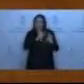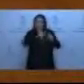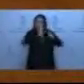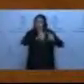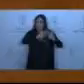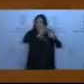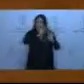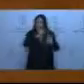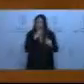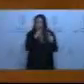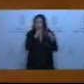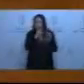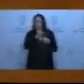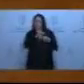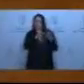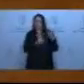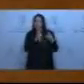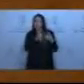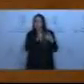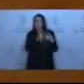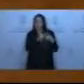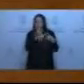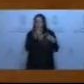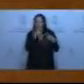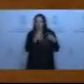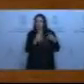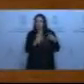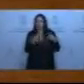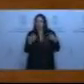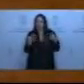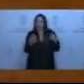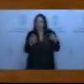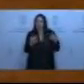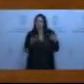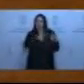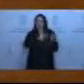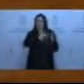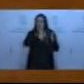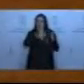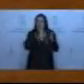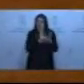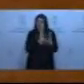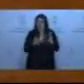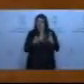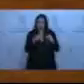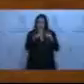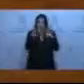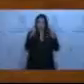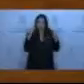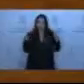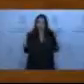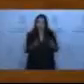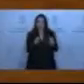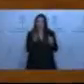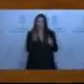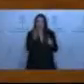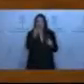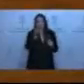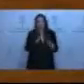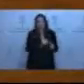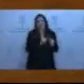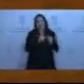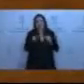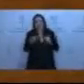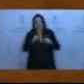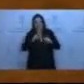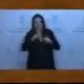realiza tres recomendaciones. Primero, dice que hay que mejorar la planificación de todo ese sector público y revisar las transferencias realizadas por el Principado de